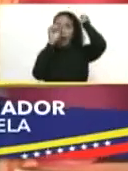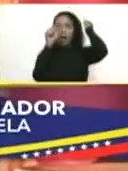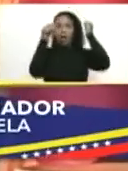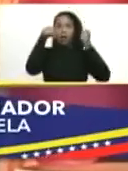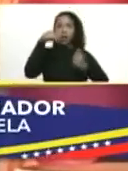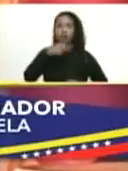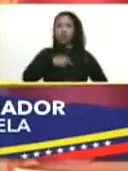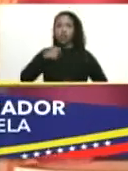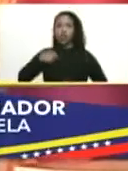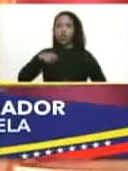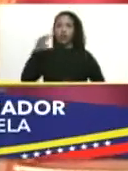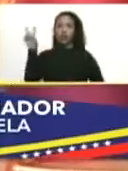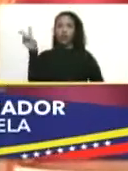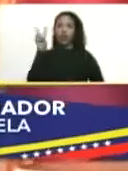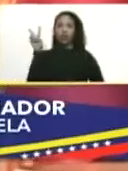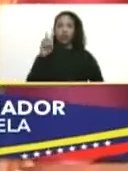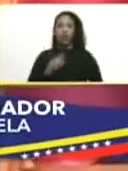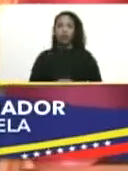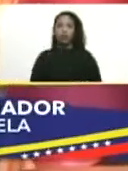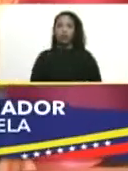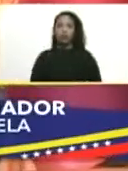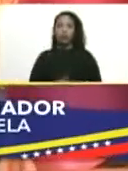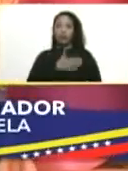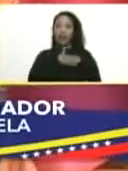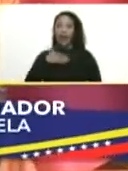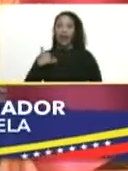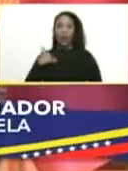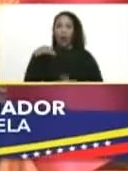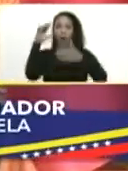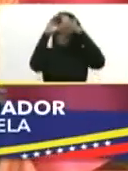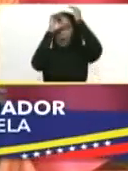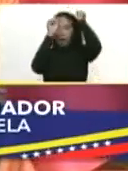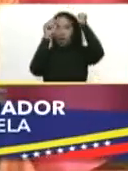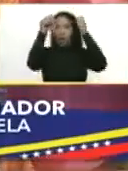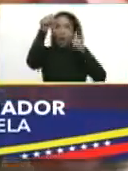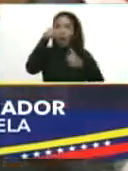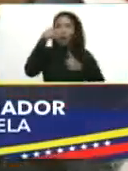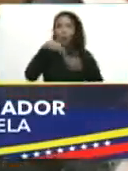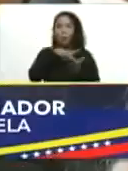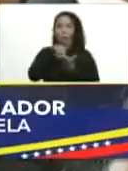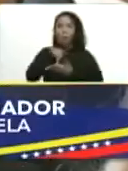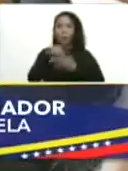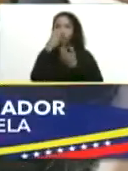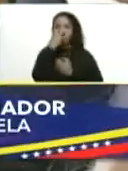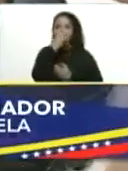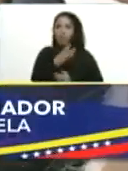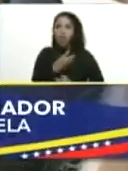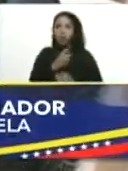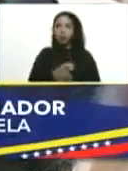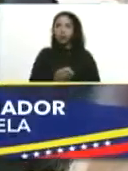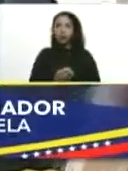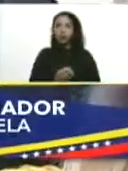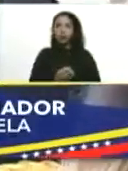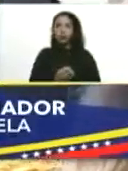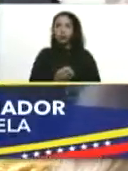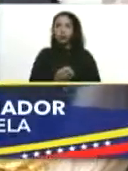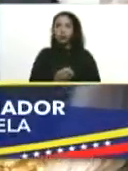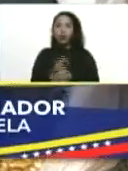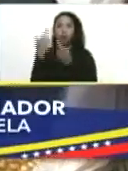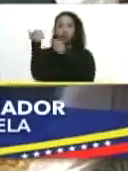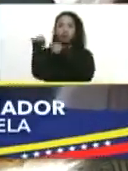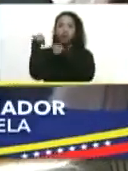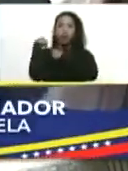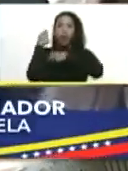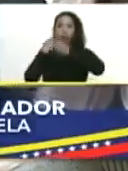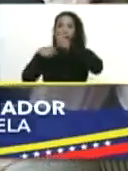Venezuela, queridos embajadores, embajadoras, encargados de